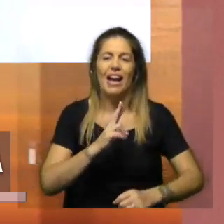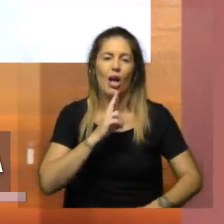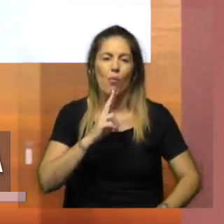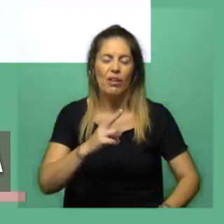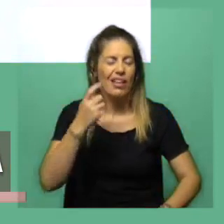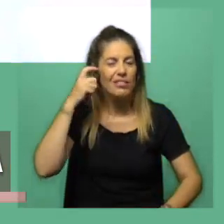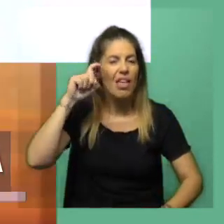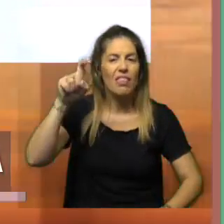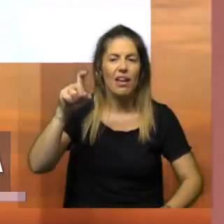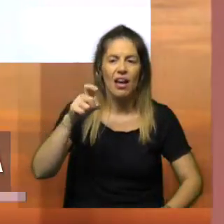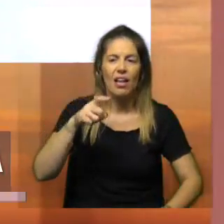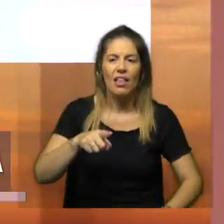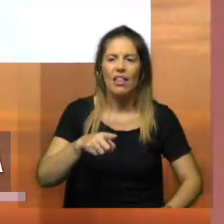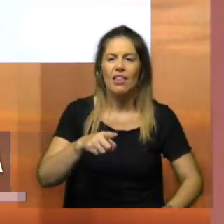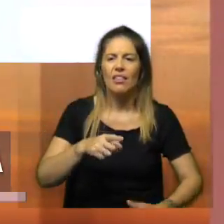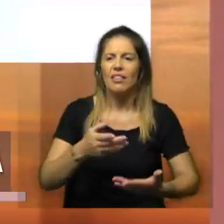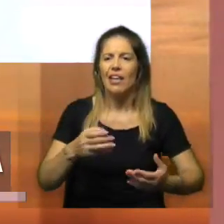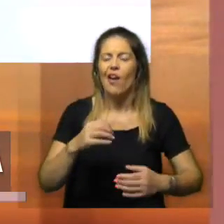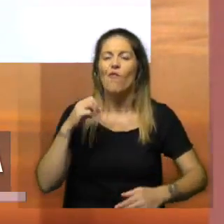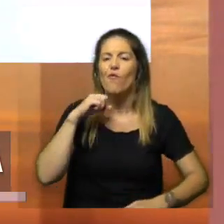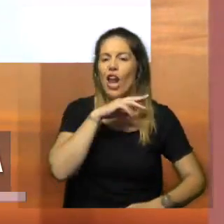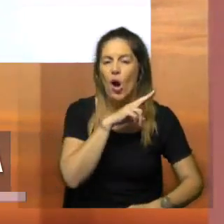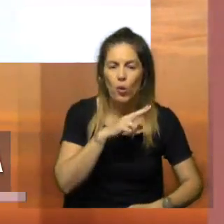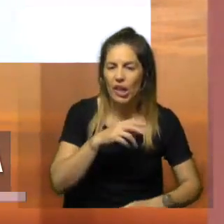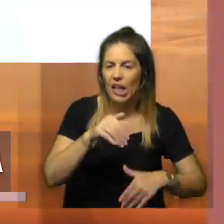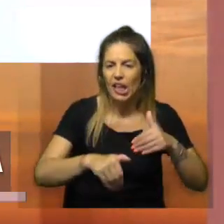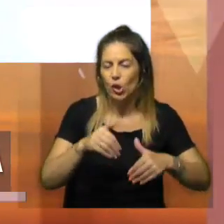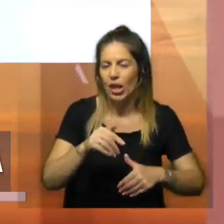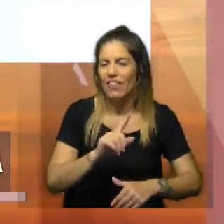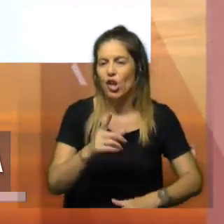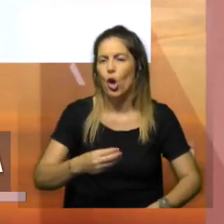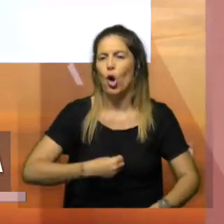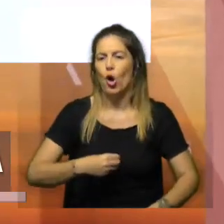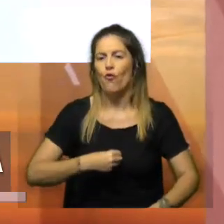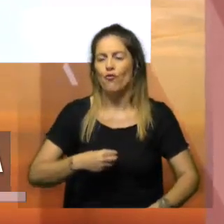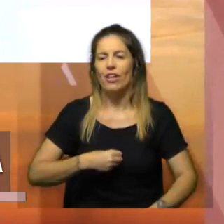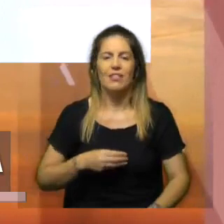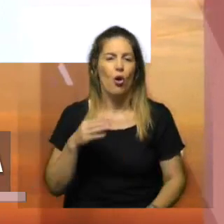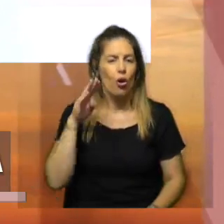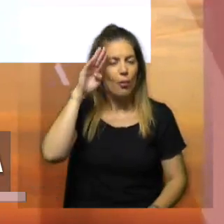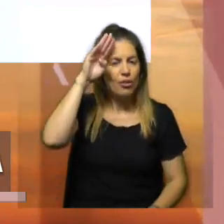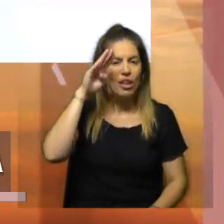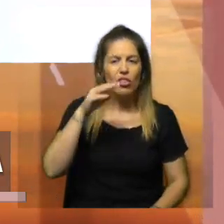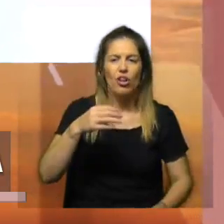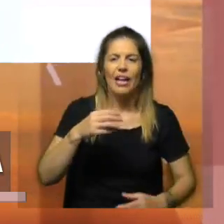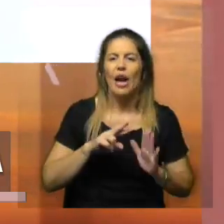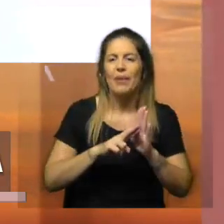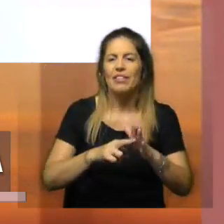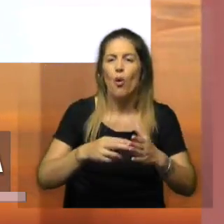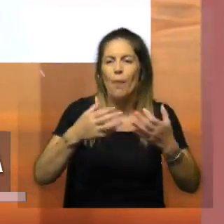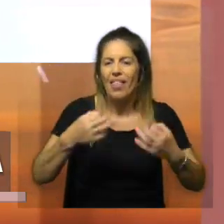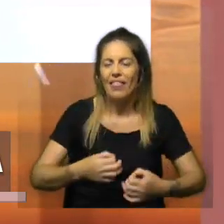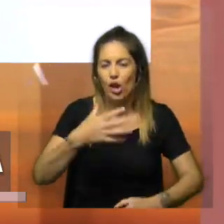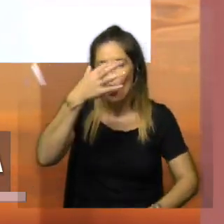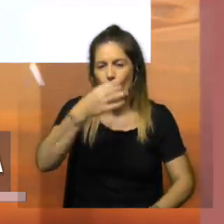idea del fraude electoral, de desconfianza, de un Bolsonaro que representa un verdadero pueblo, ¿no? Que